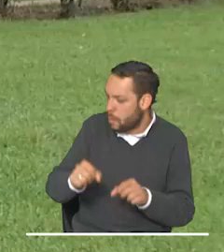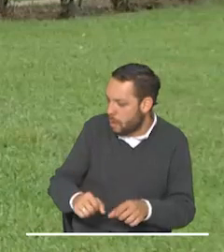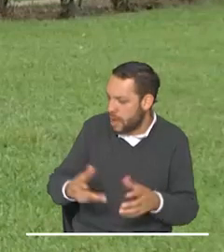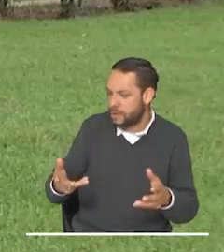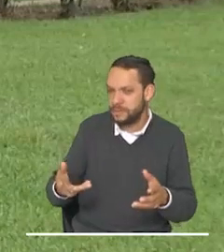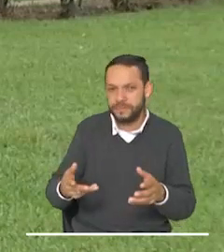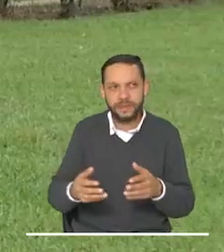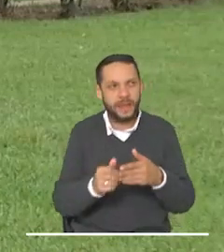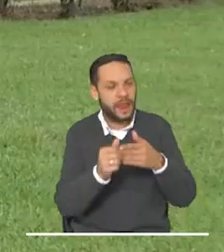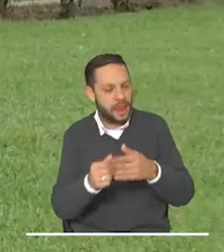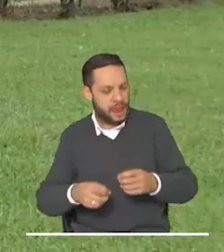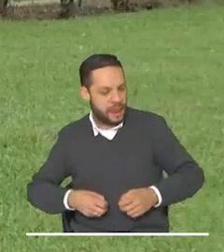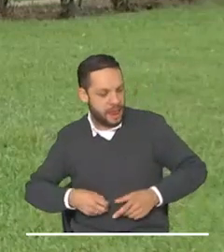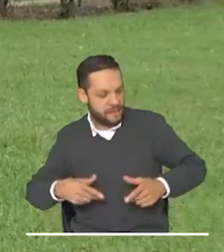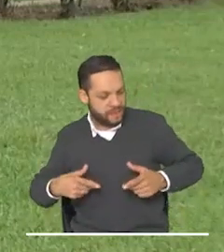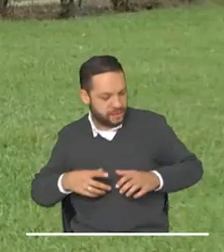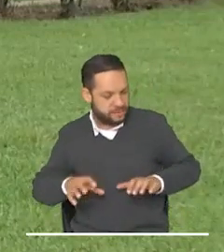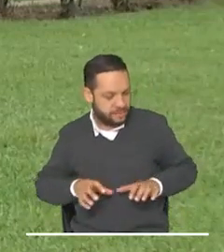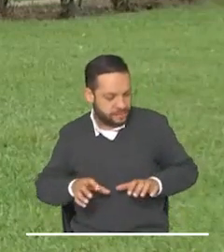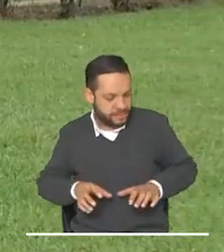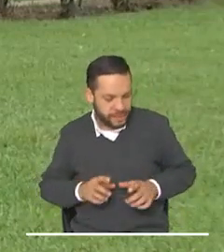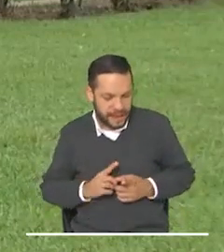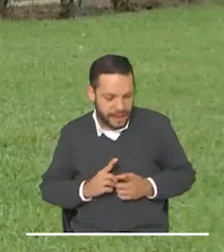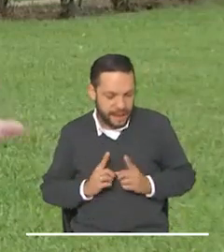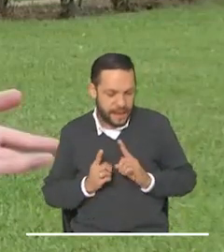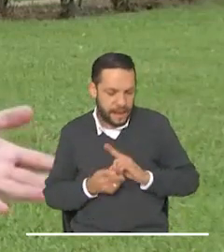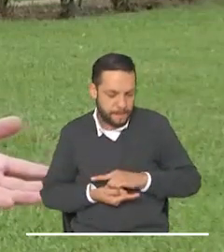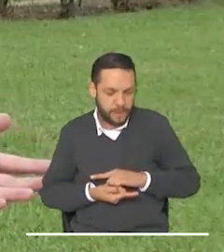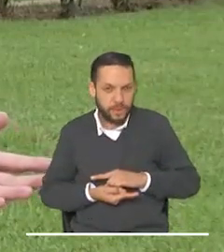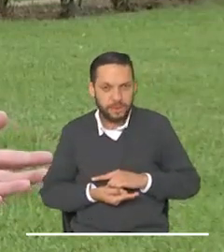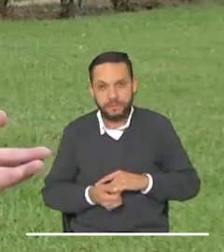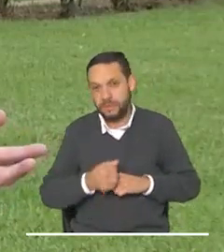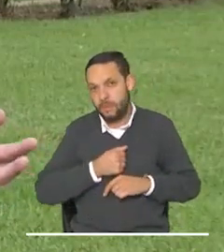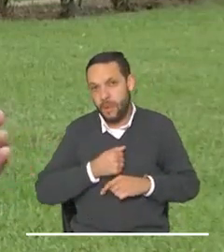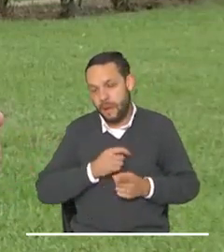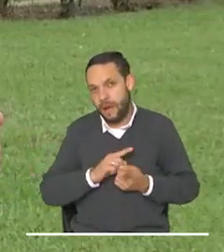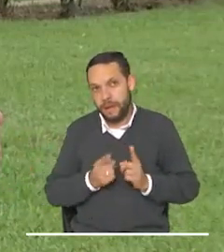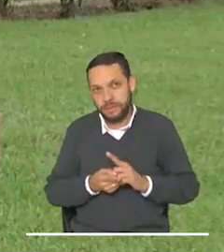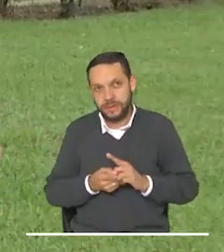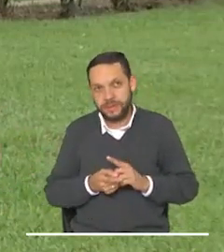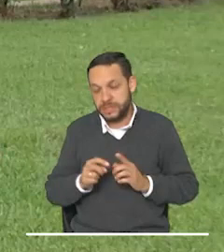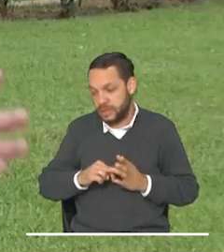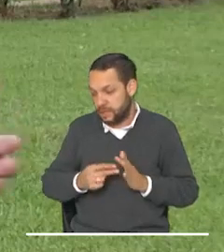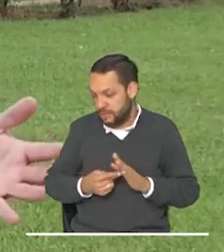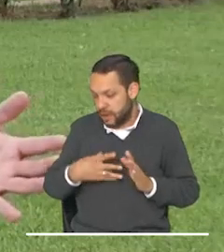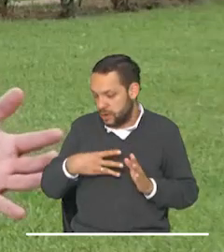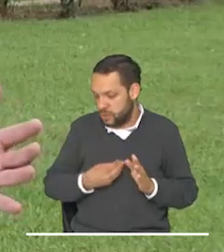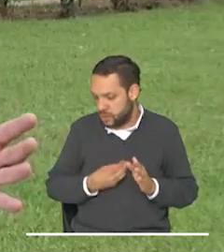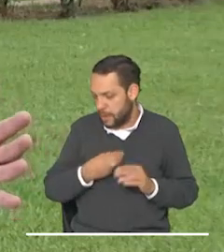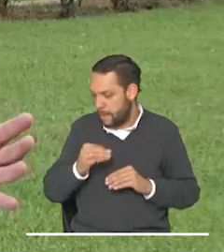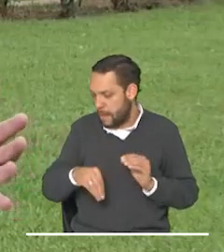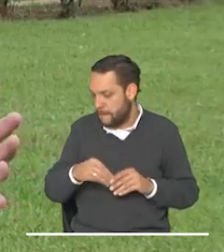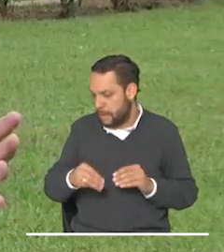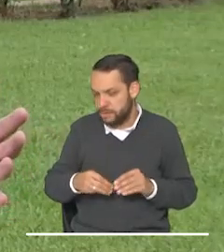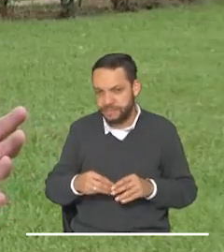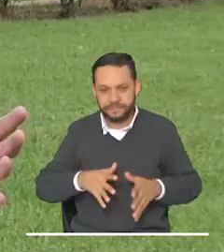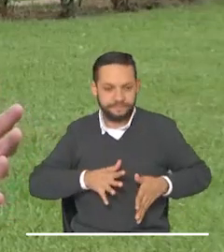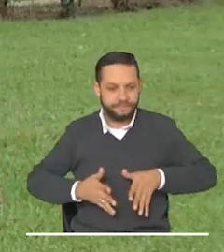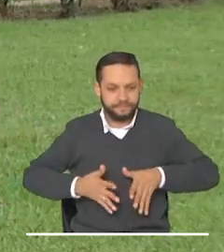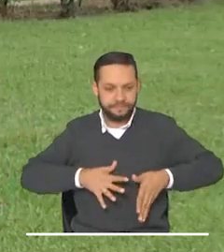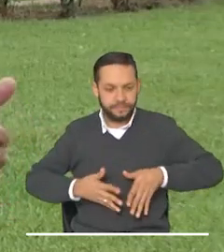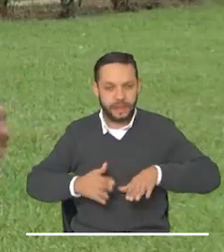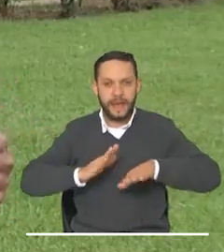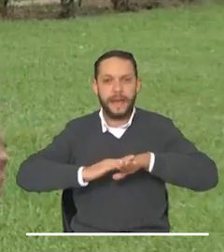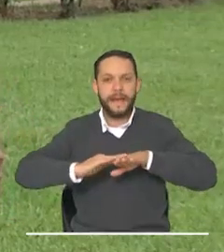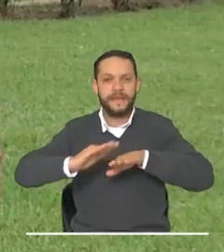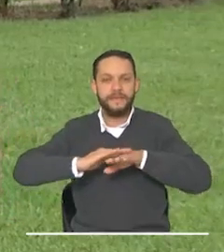de generar en su vida una transformación y un cambio Esto no se trata solo de ser funcionales Jorge la funcionalidad es importante y las alumnos